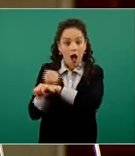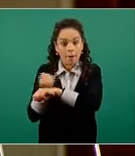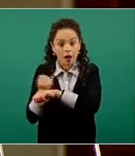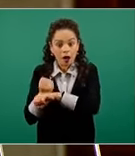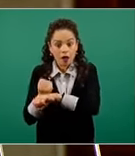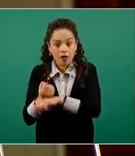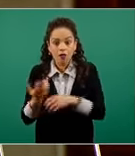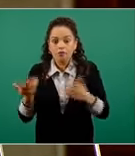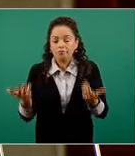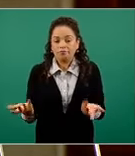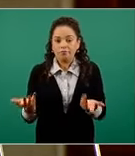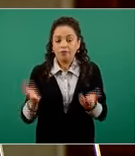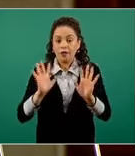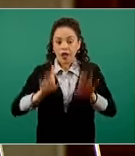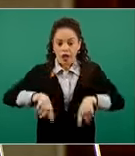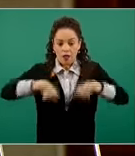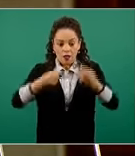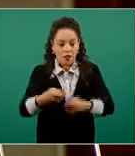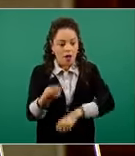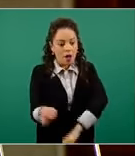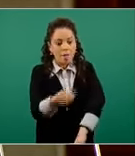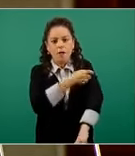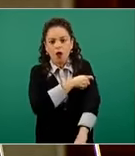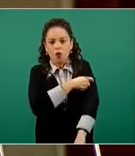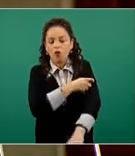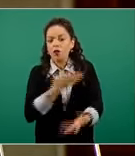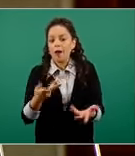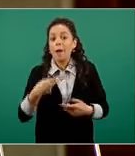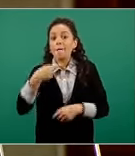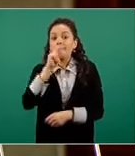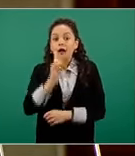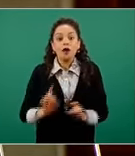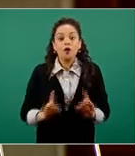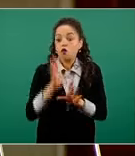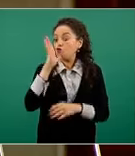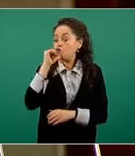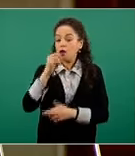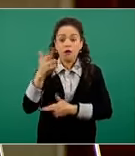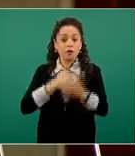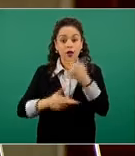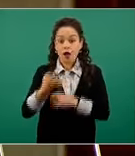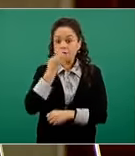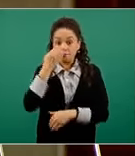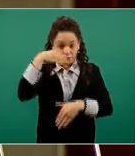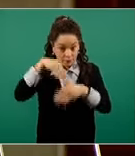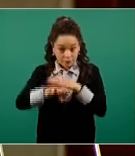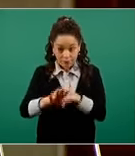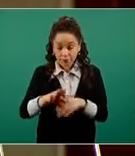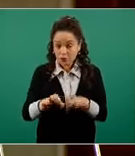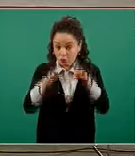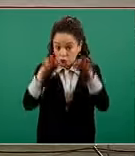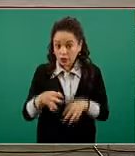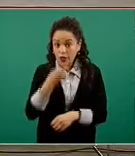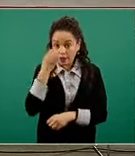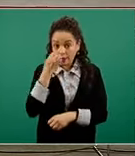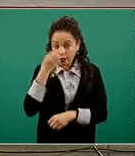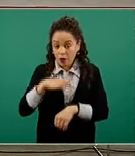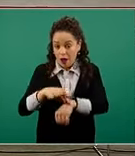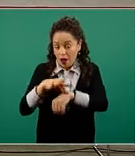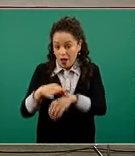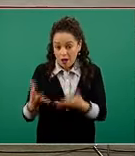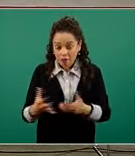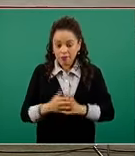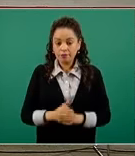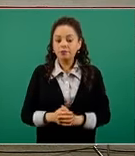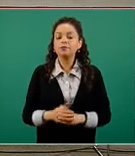puede regresar a las clases presenciales. Se ha estado midiendo mucho el tema de las clases presenciales por parte de la Secretaría de Educación, sobre todo